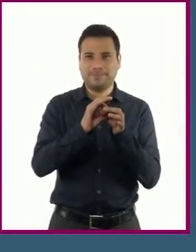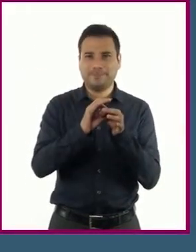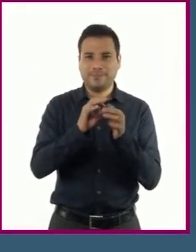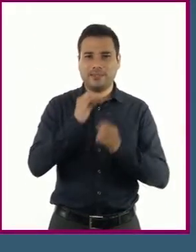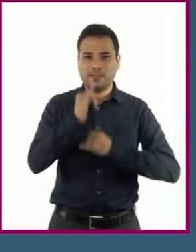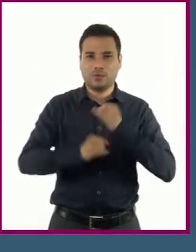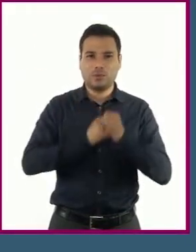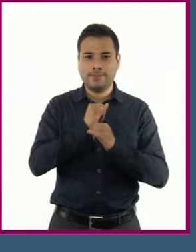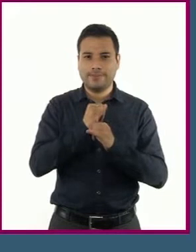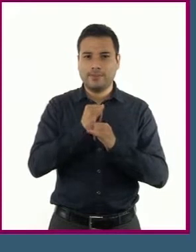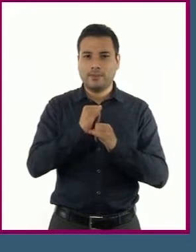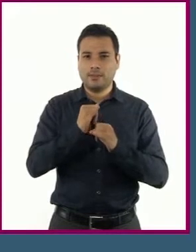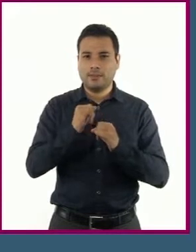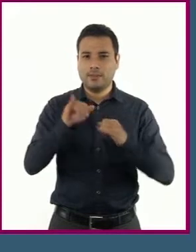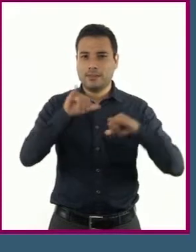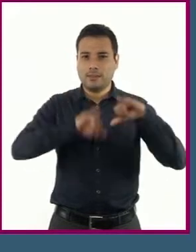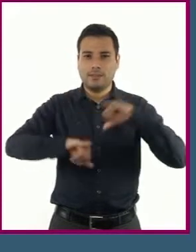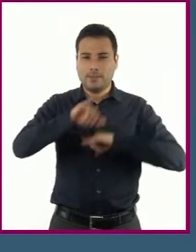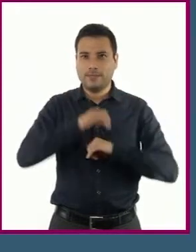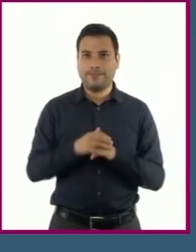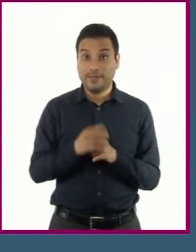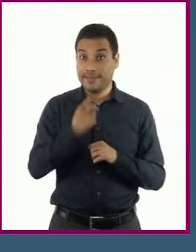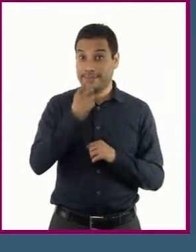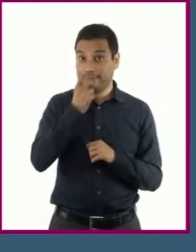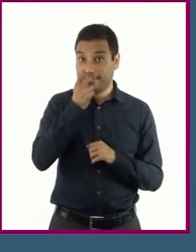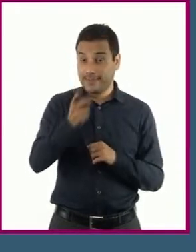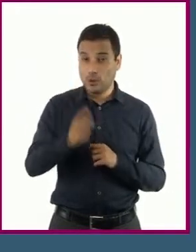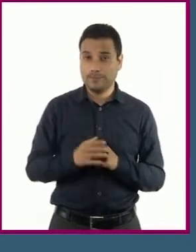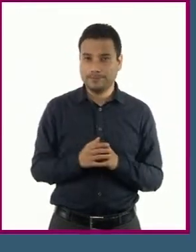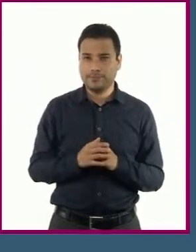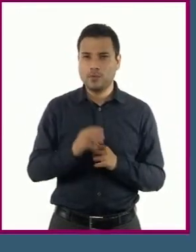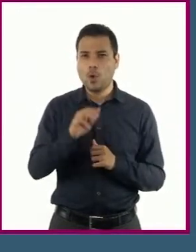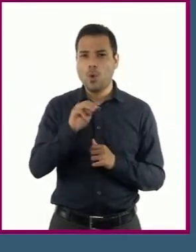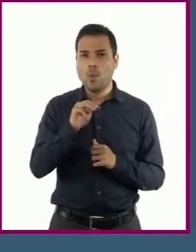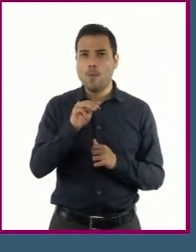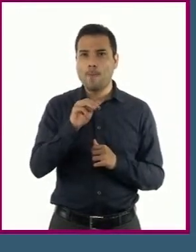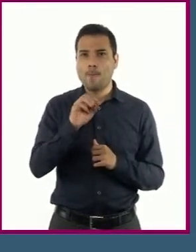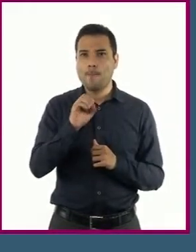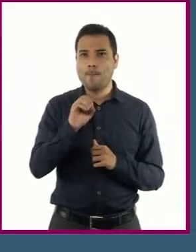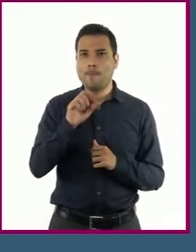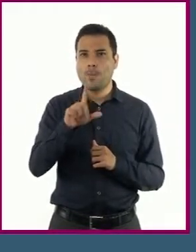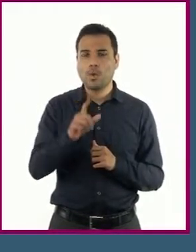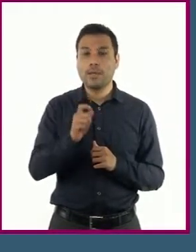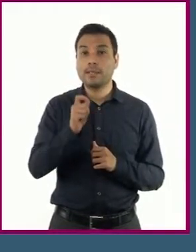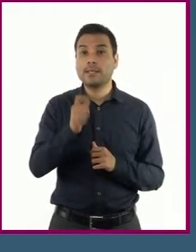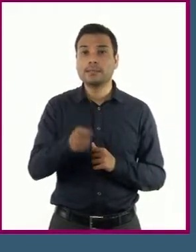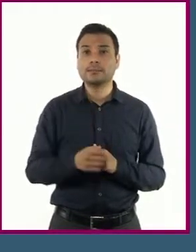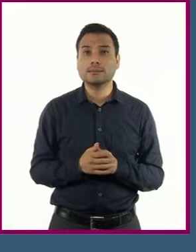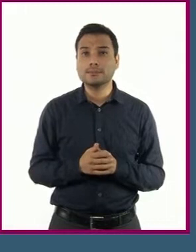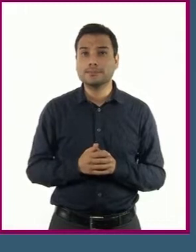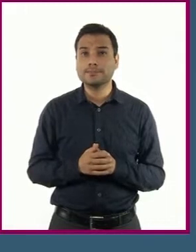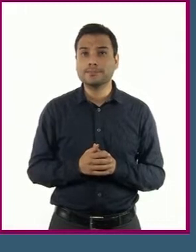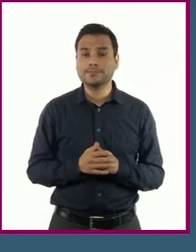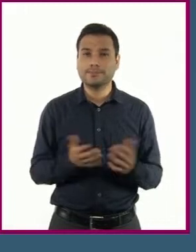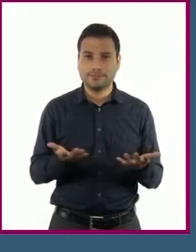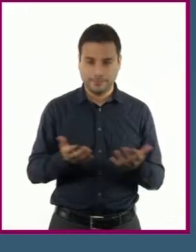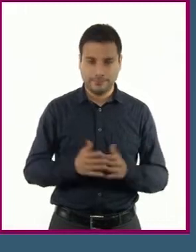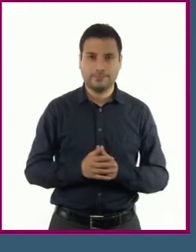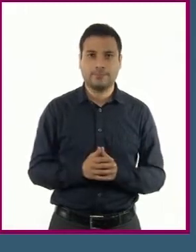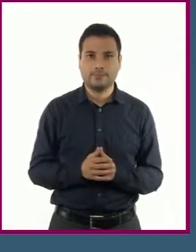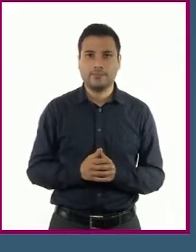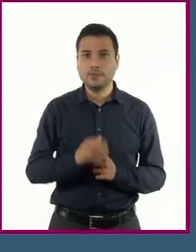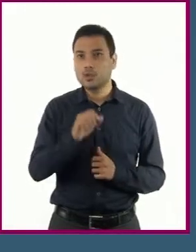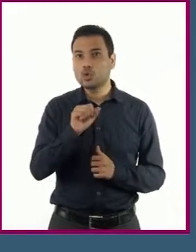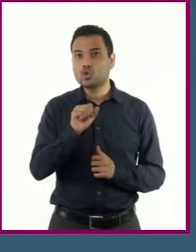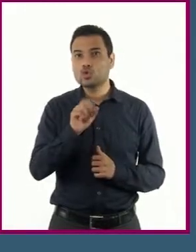y Aplicada, se determinó que mol, símbolo mol, en la unidad SI de cantidad de